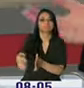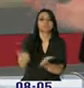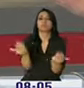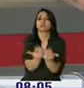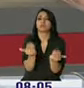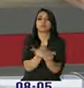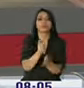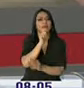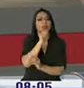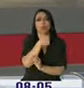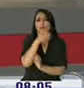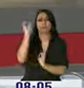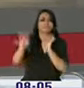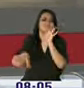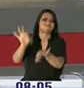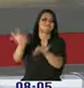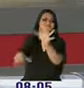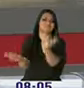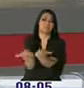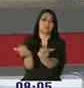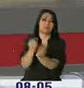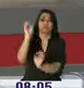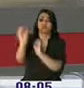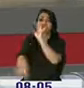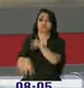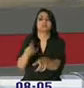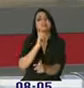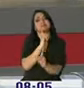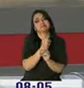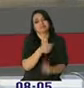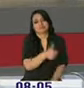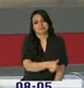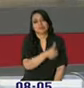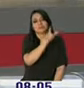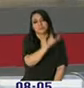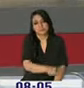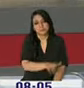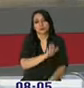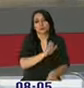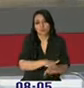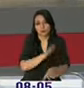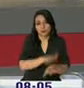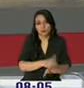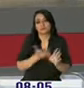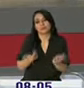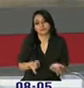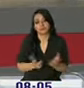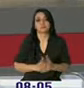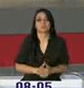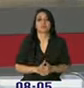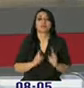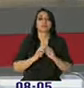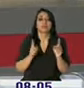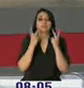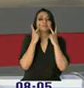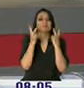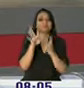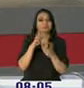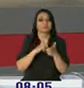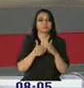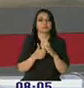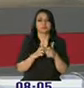la acumulación de desperdicios. Desperdicios realizados, lamentablemente, muchos de ellos por nosotros mismos vecinos. Pero veamos cuál es la